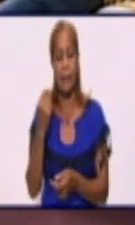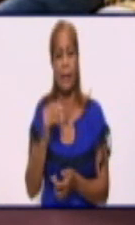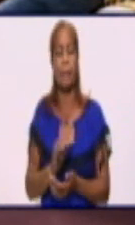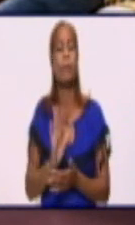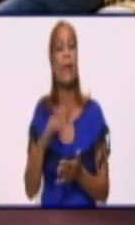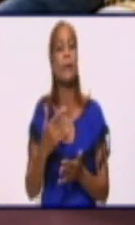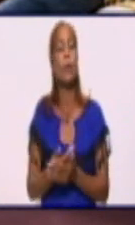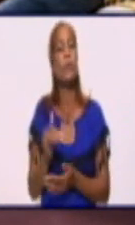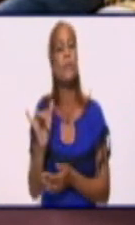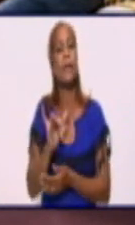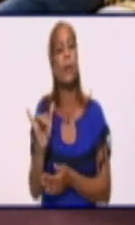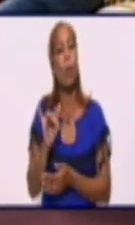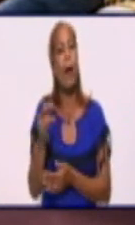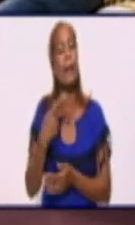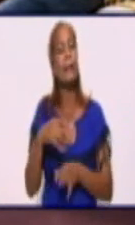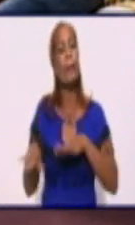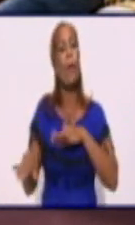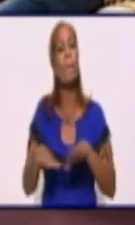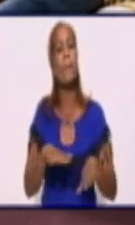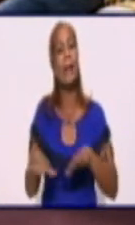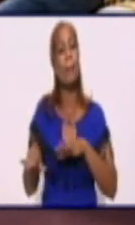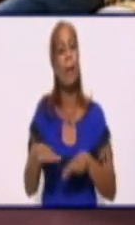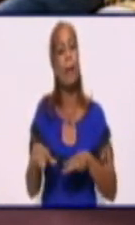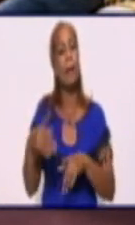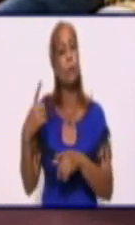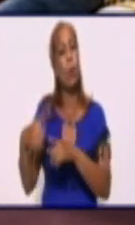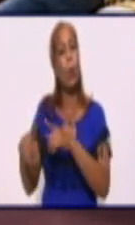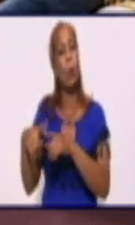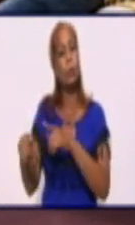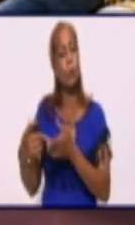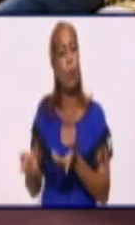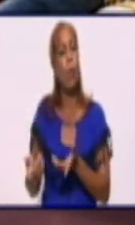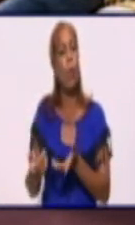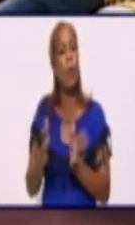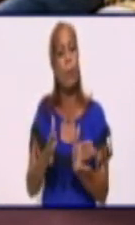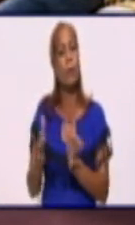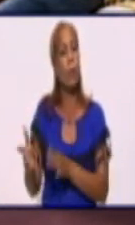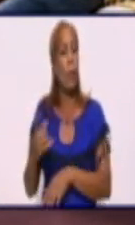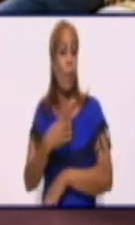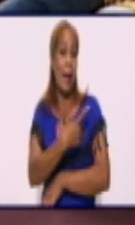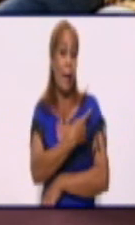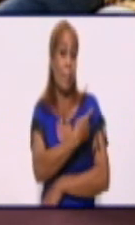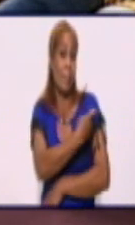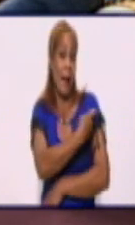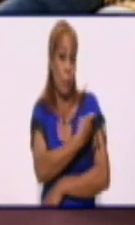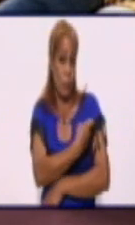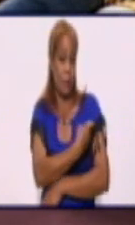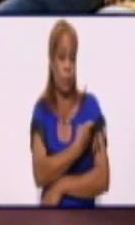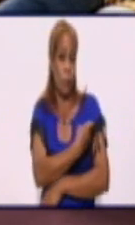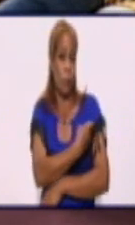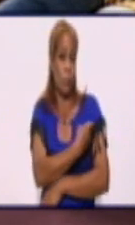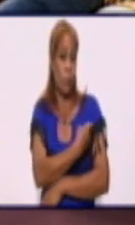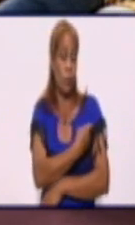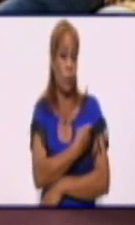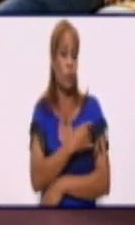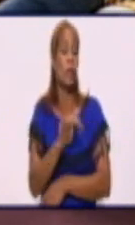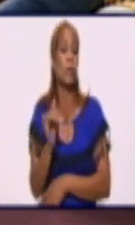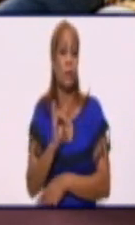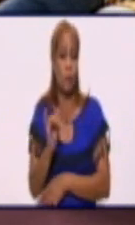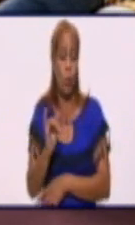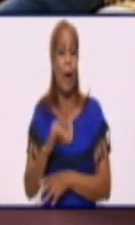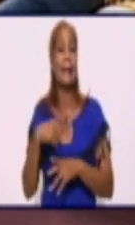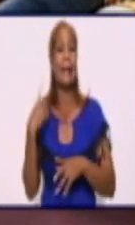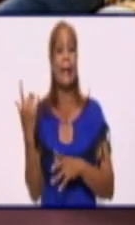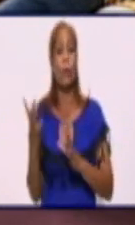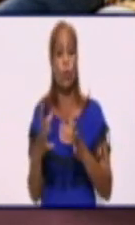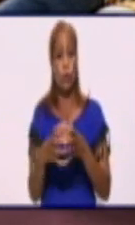también preparando el repertorio para los vacunatorios, para estas ofertas también que nosotros desde las artes escénicas vamos a